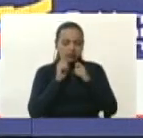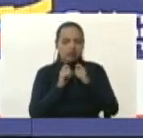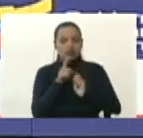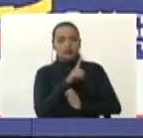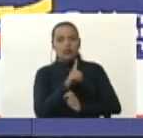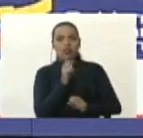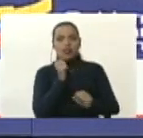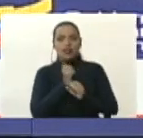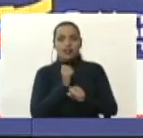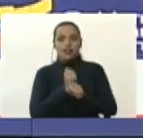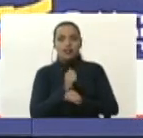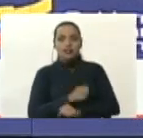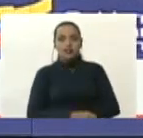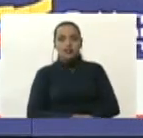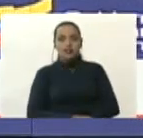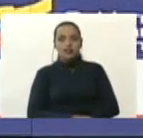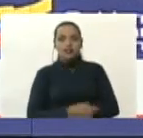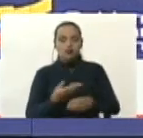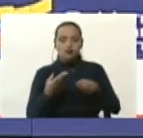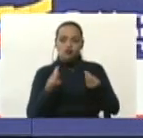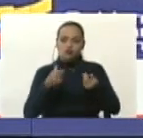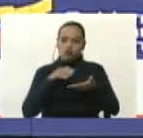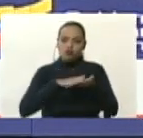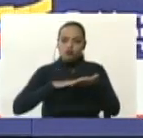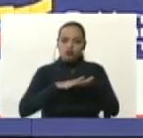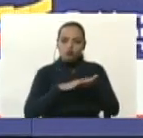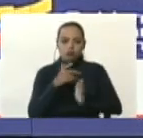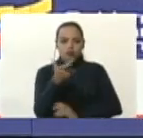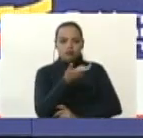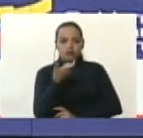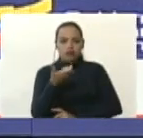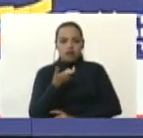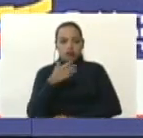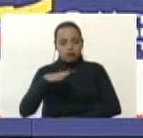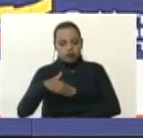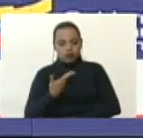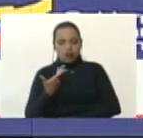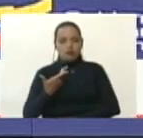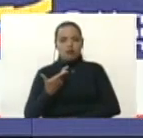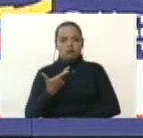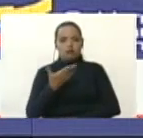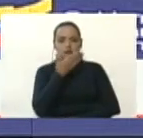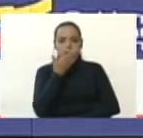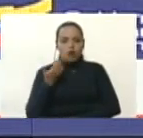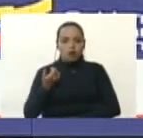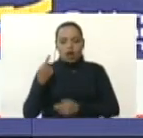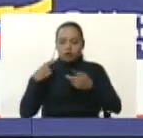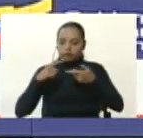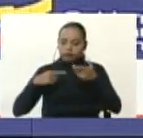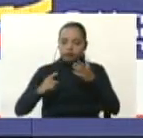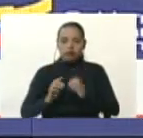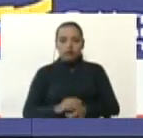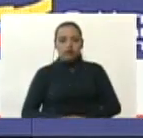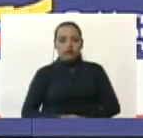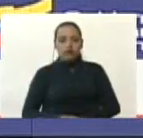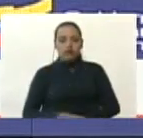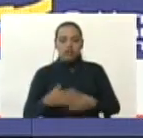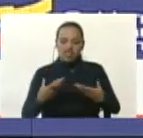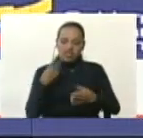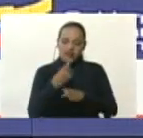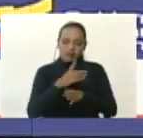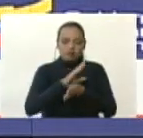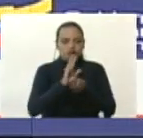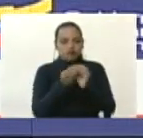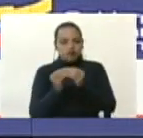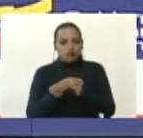trabajar. ¿Qué solución podemos buscar? ¿Cómo podemos optimizar tal recurso? ¿Qué cosa hay que arreglar primero?